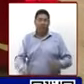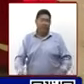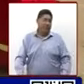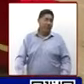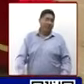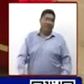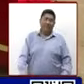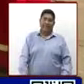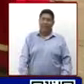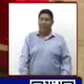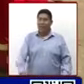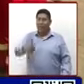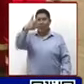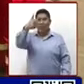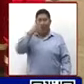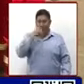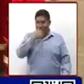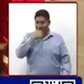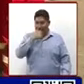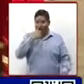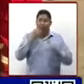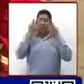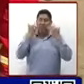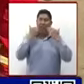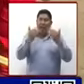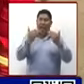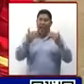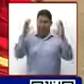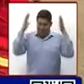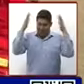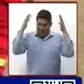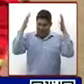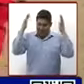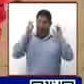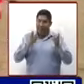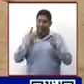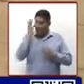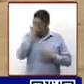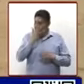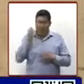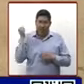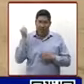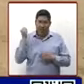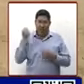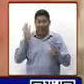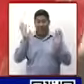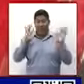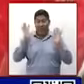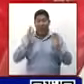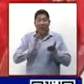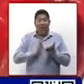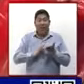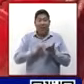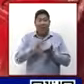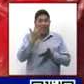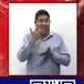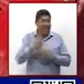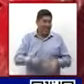bomberos. Muy bien, gracias. Le agradezco un montón. Mire, así. Qué lindo, ya está. Uno ya se va. Faltan tres.